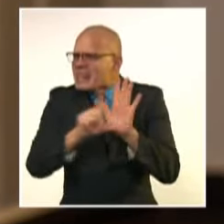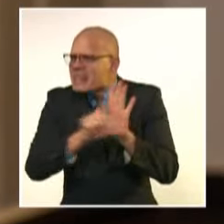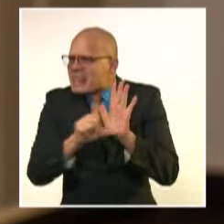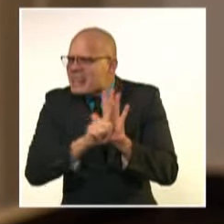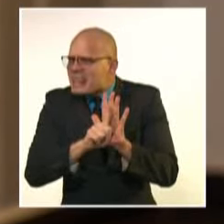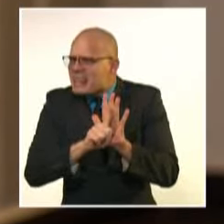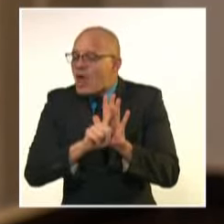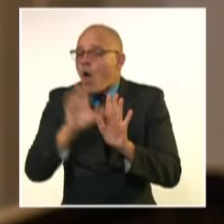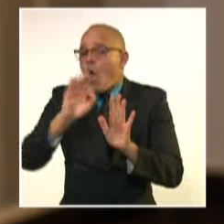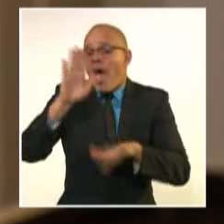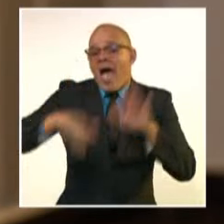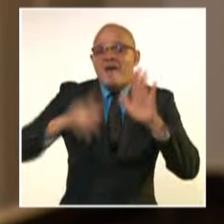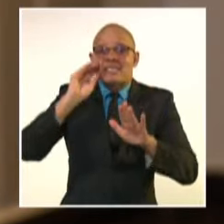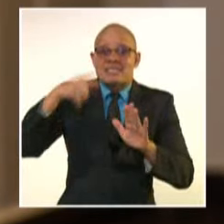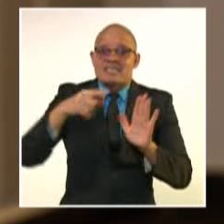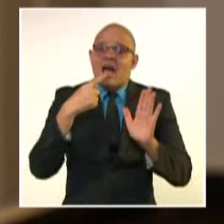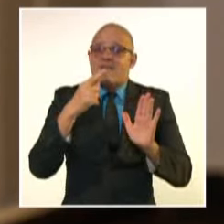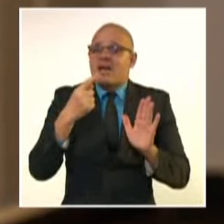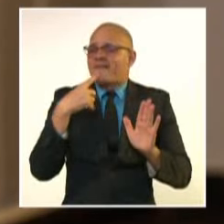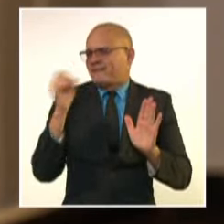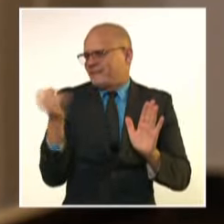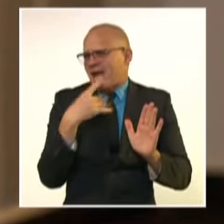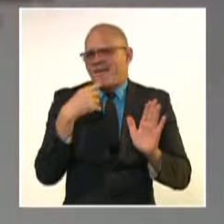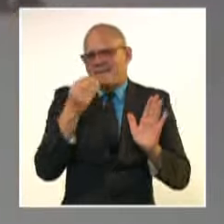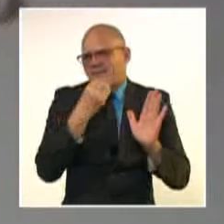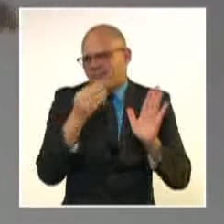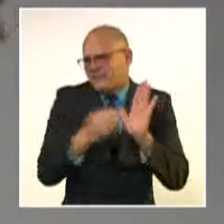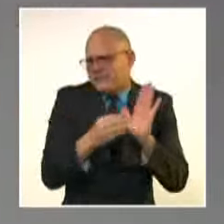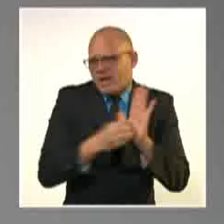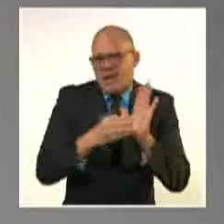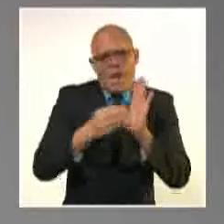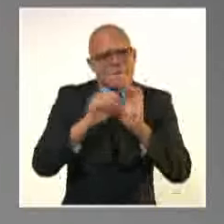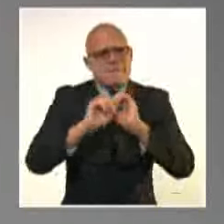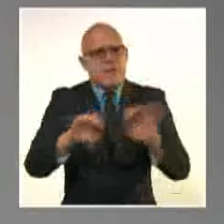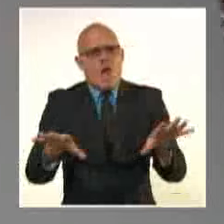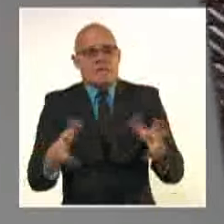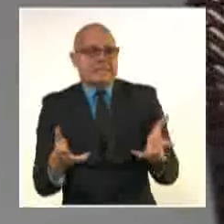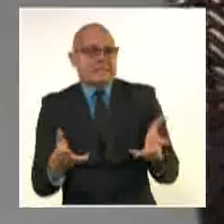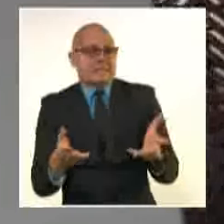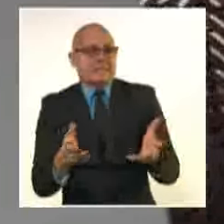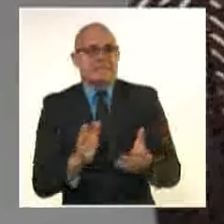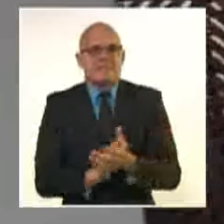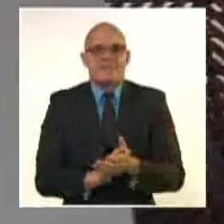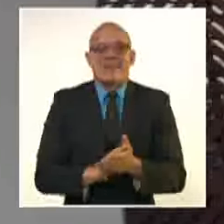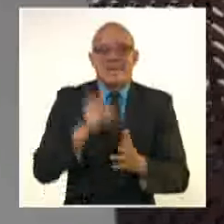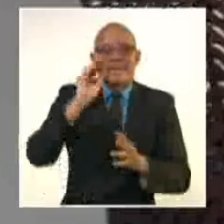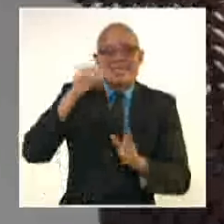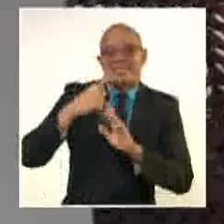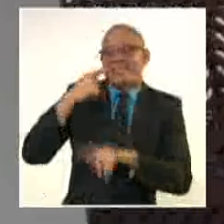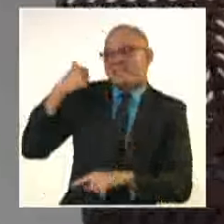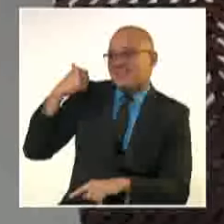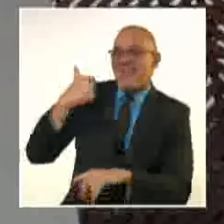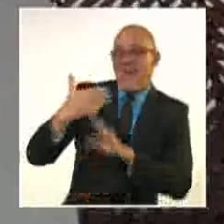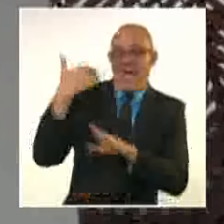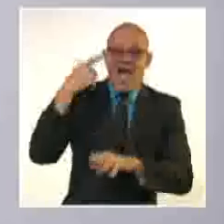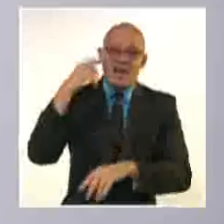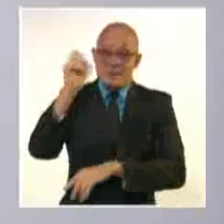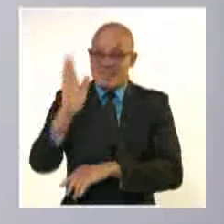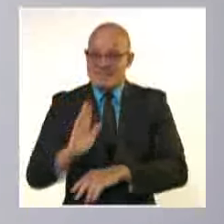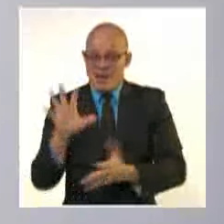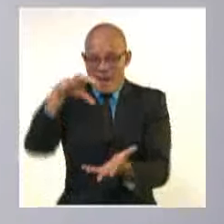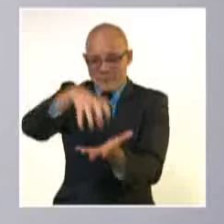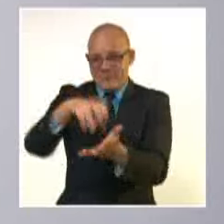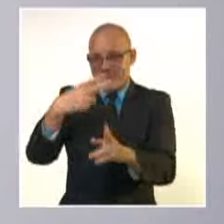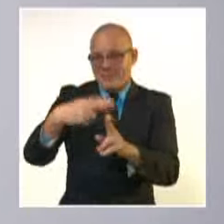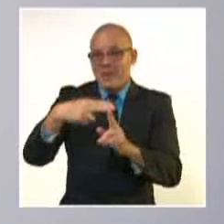ocasiones noticias falsas sobre temas como el cambio climático. Ante esa realidad, la 30ª Cumbre del Clima en Belén, Brasil, uno de los